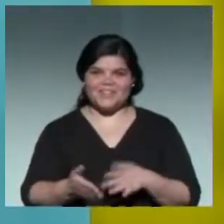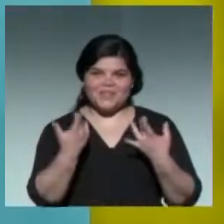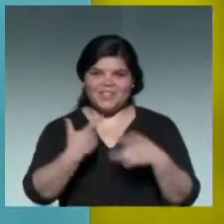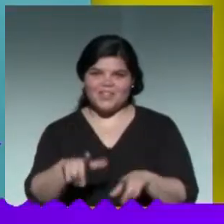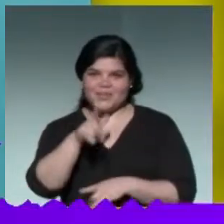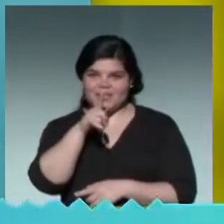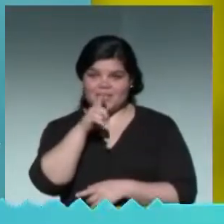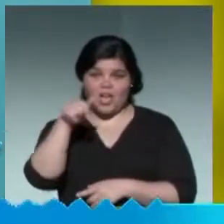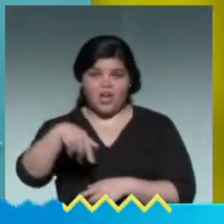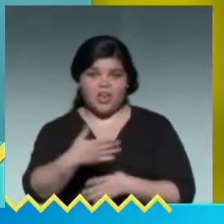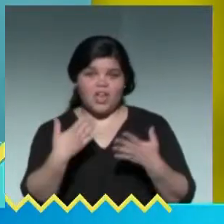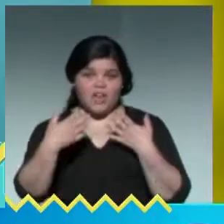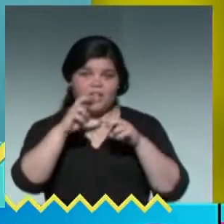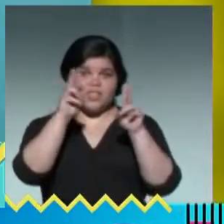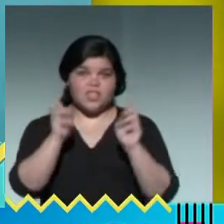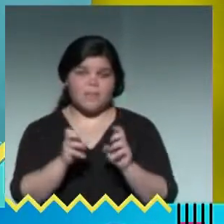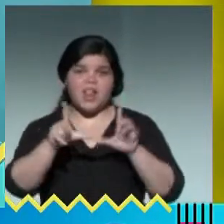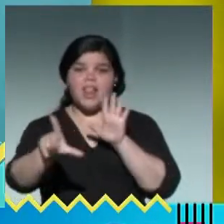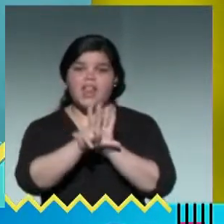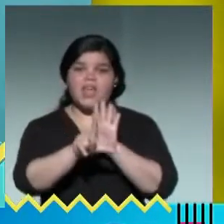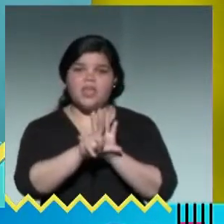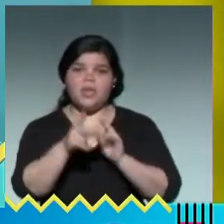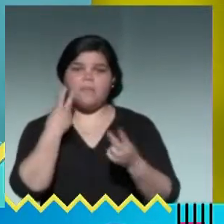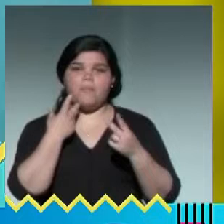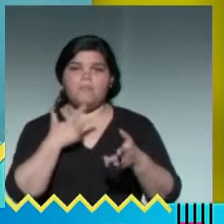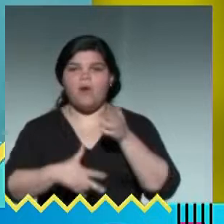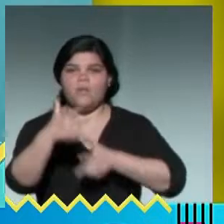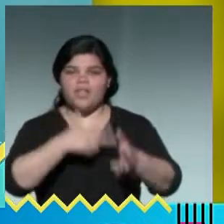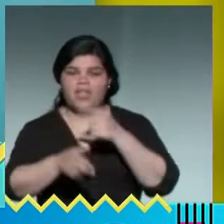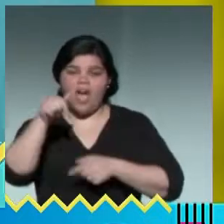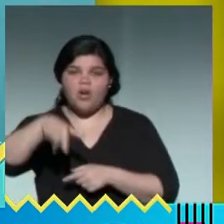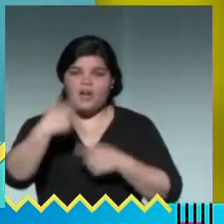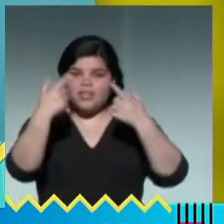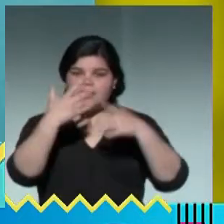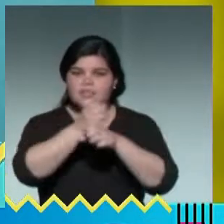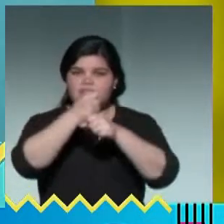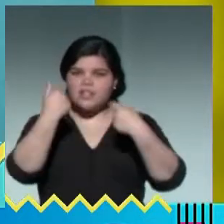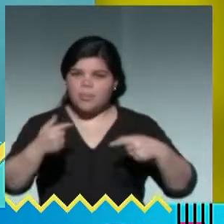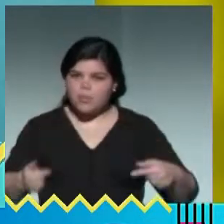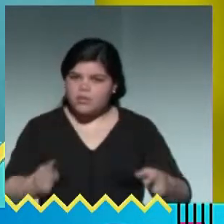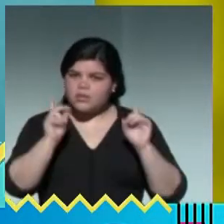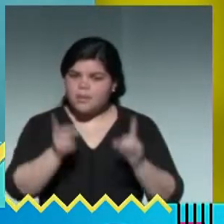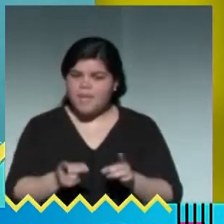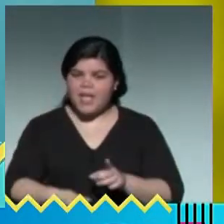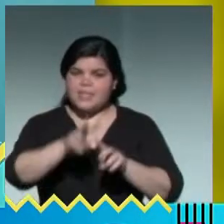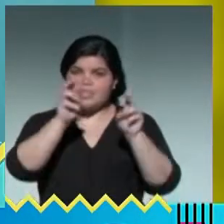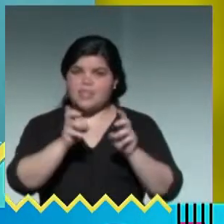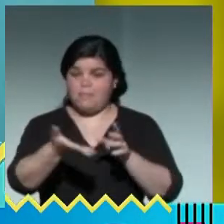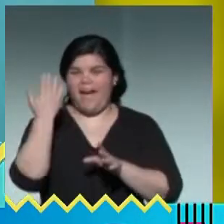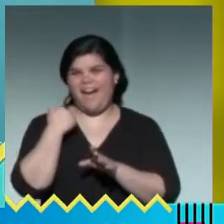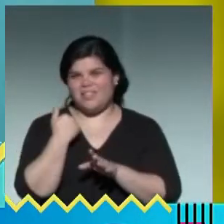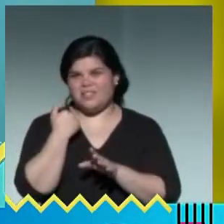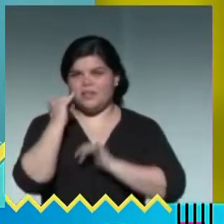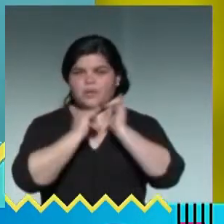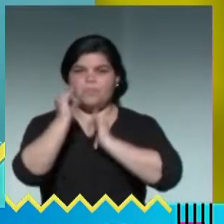distintos parecidos, seguimos hablando de la ley de movilidad en la provincia de Mendoza. Hablamos del transporte, pero ya explicaban recién en el bloque anterior a